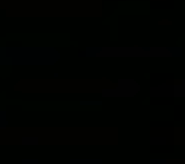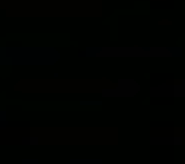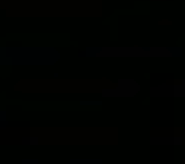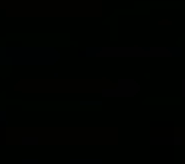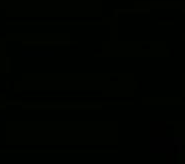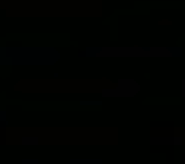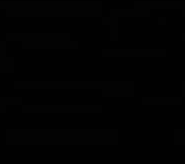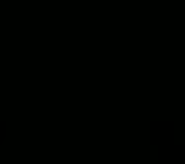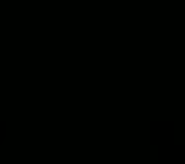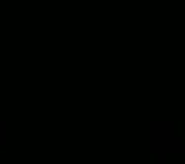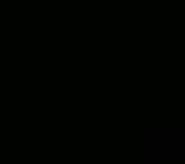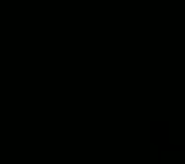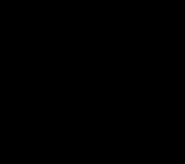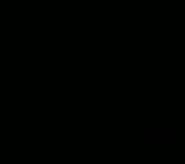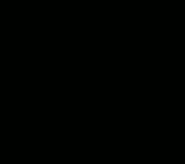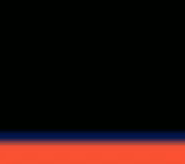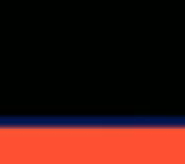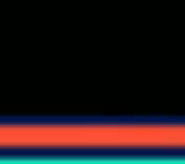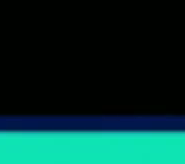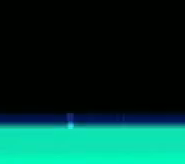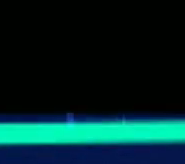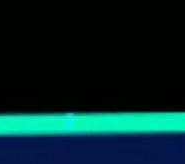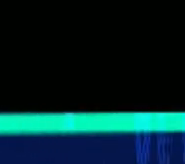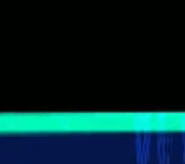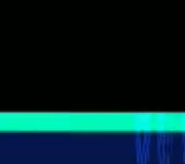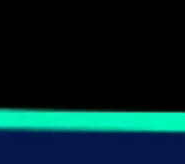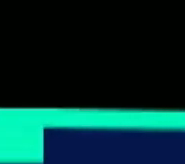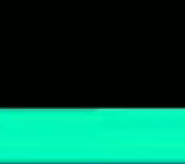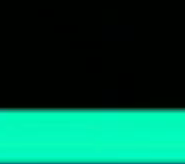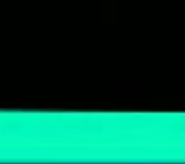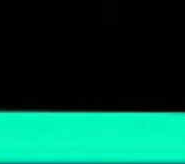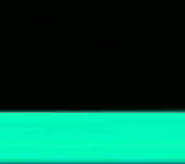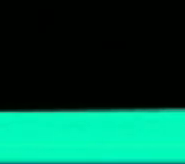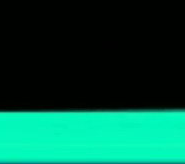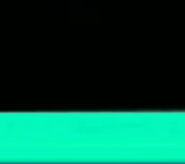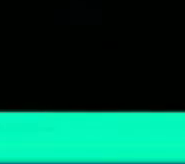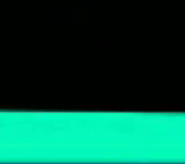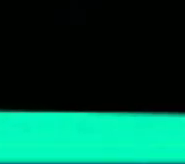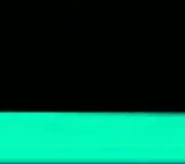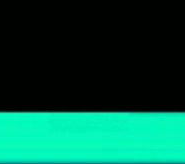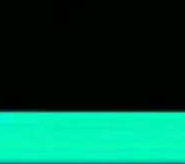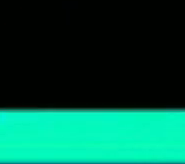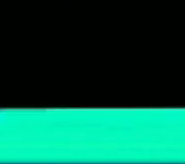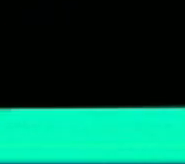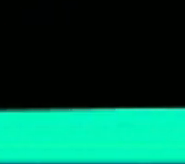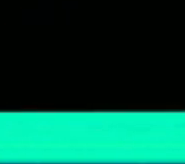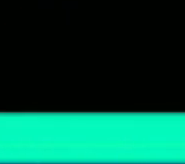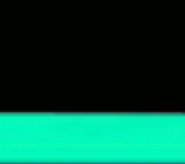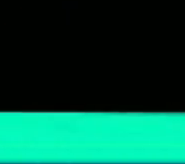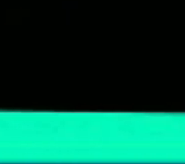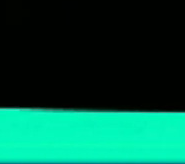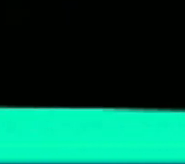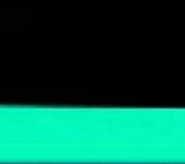Que luz puede ser un sol. Hoy cualquier